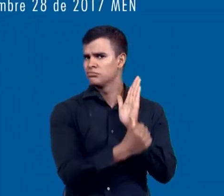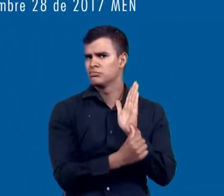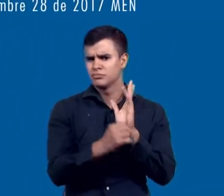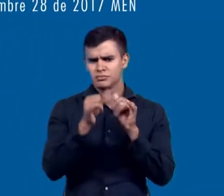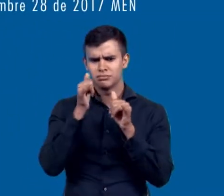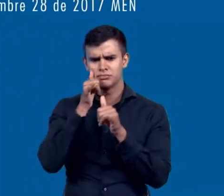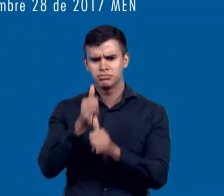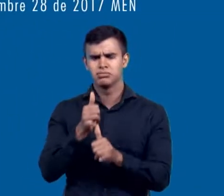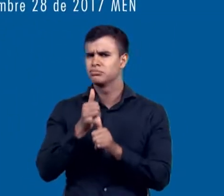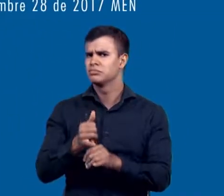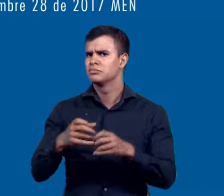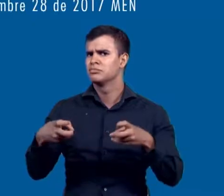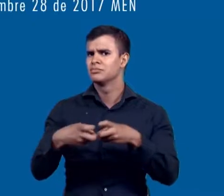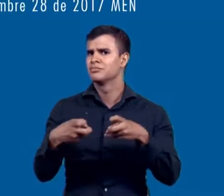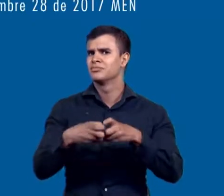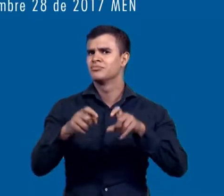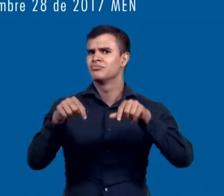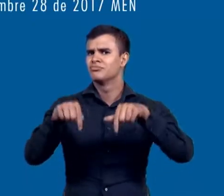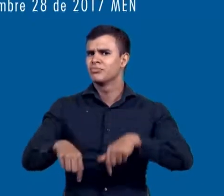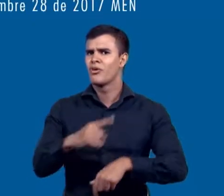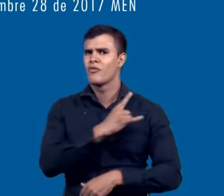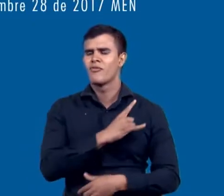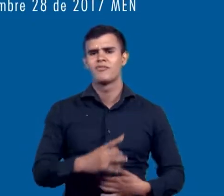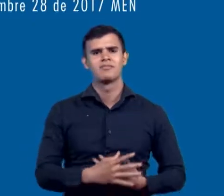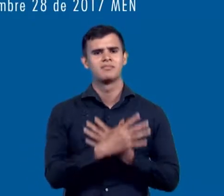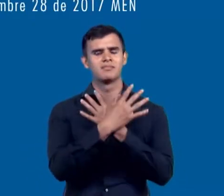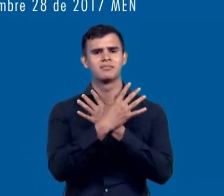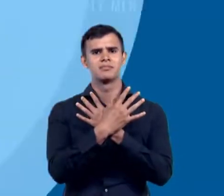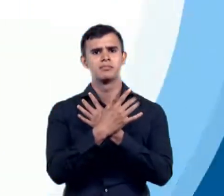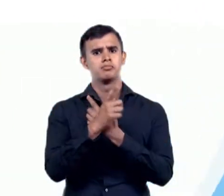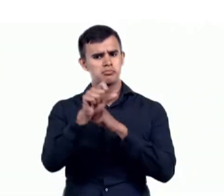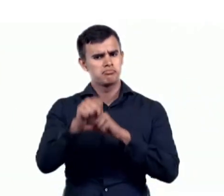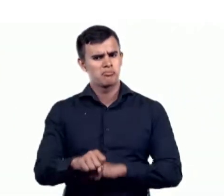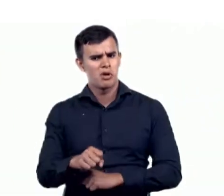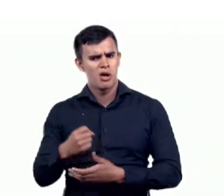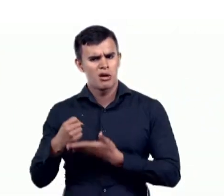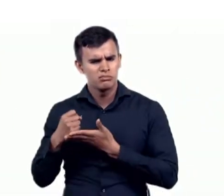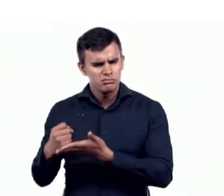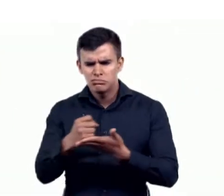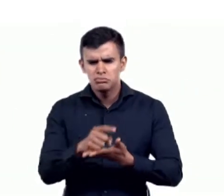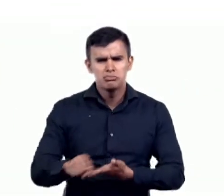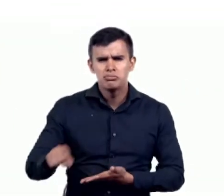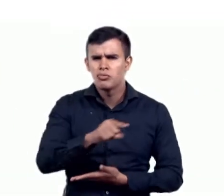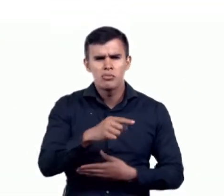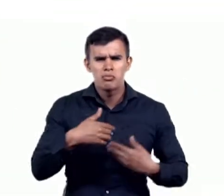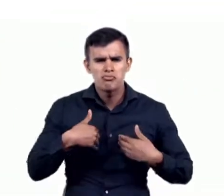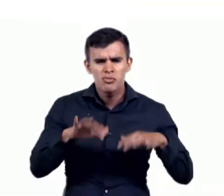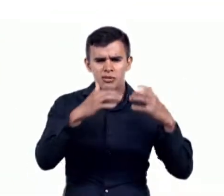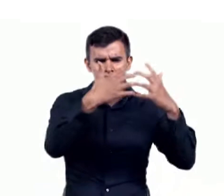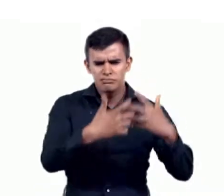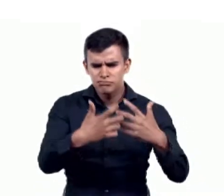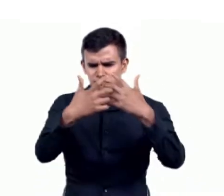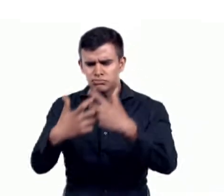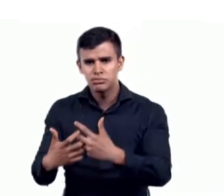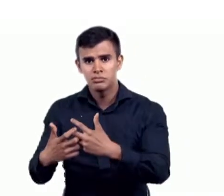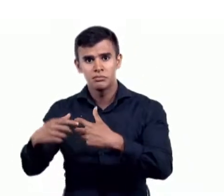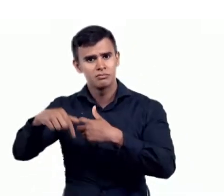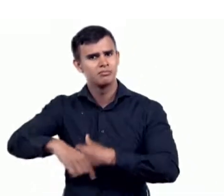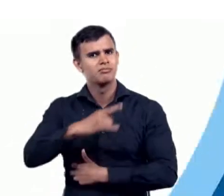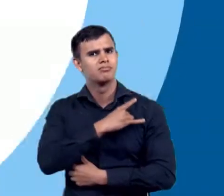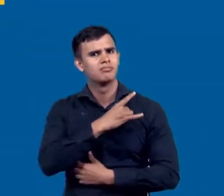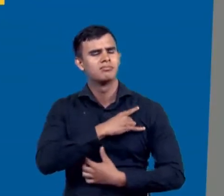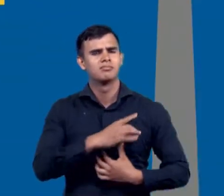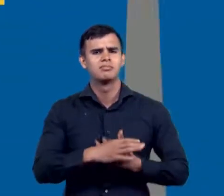de Ingeniería en Energías de la Universidad Santiago de Cali y mejora la producción de cualquier